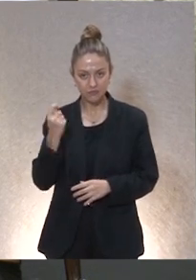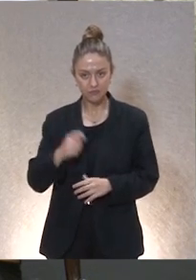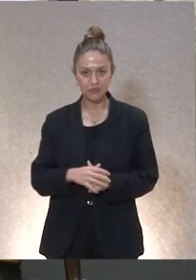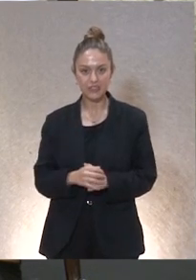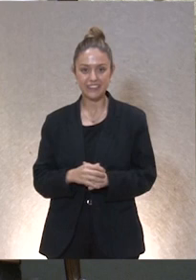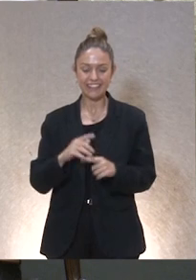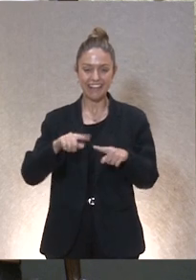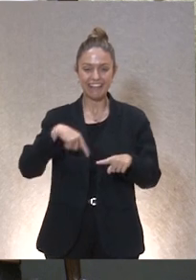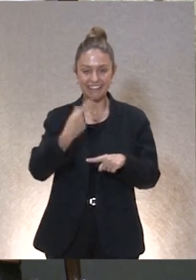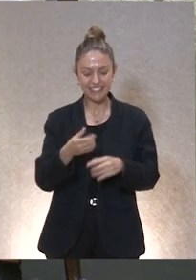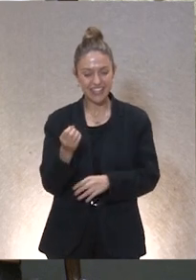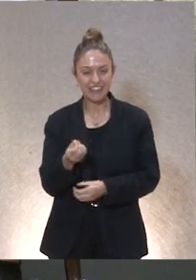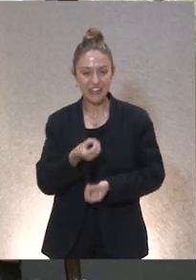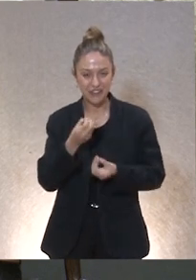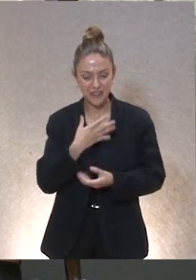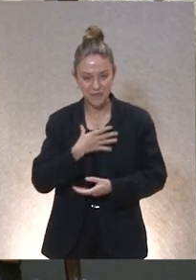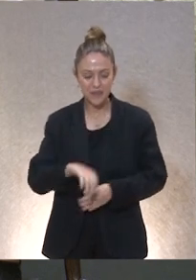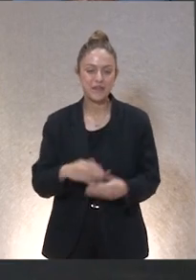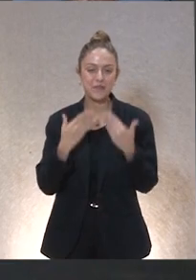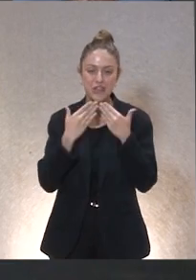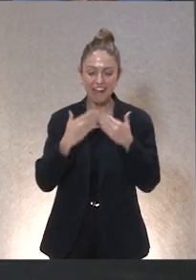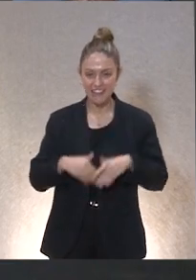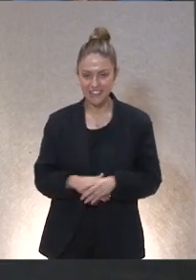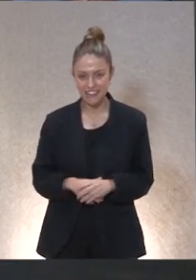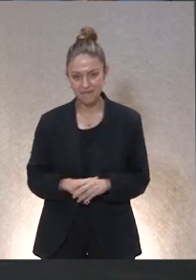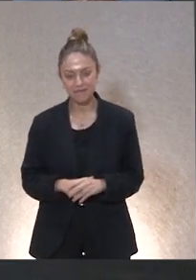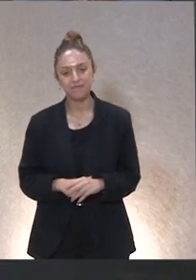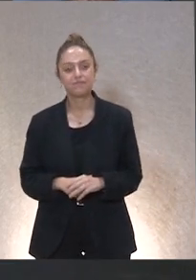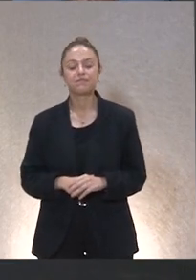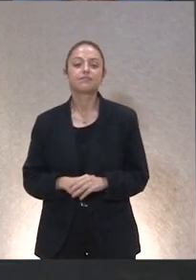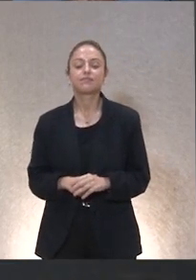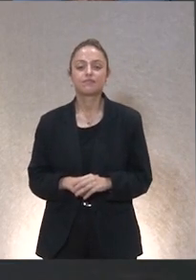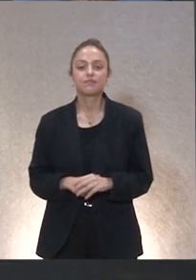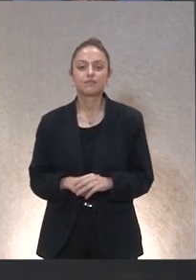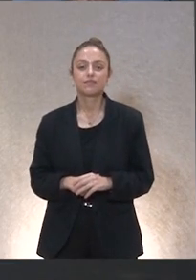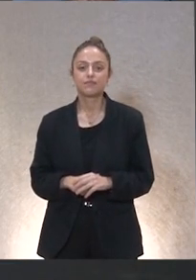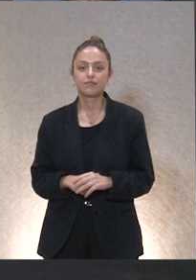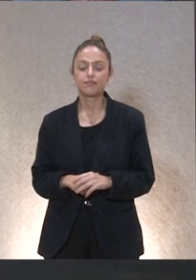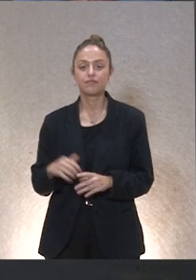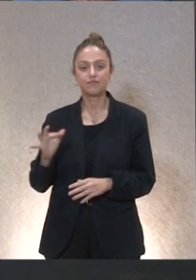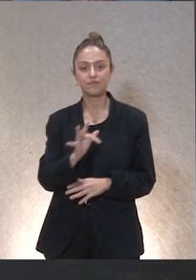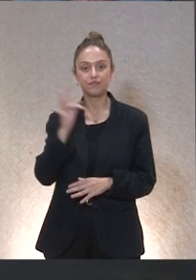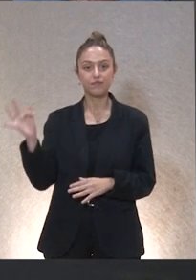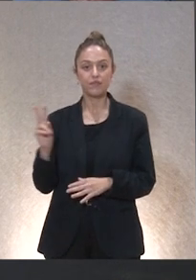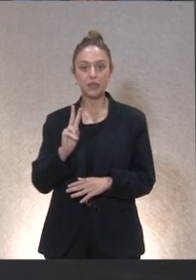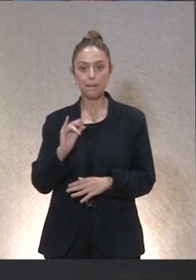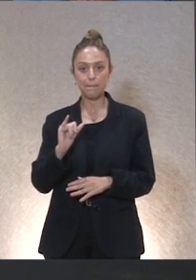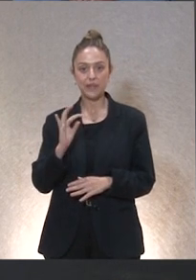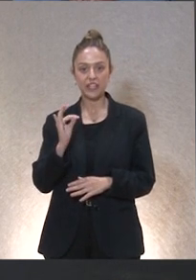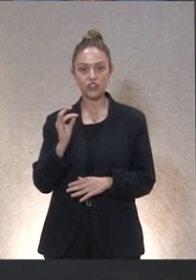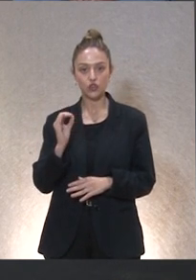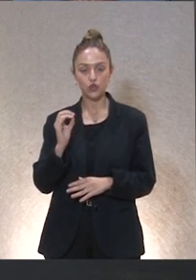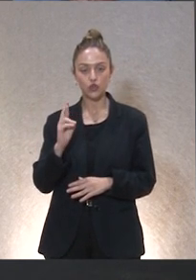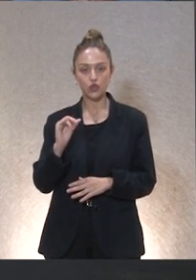la próxima Muchas gracias vale Bueno pues vamos a vamos con con Victorio